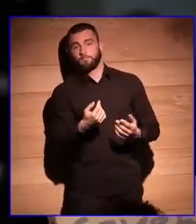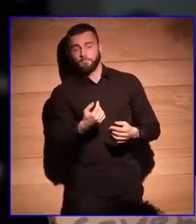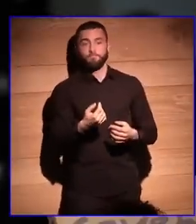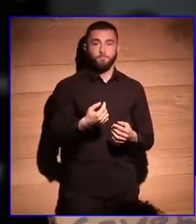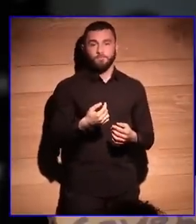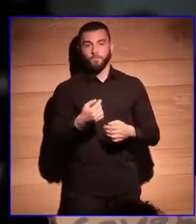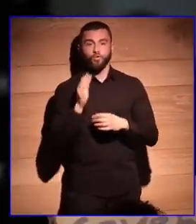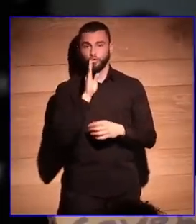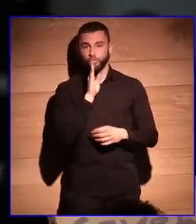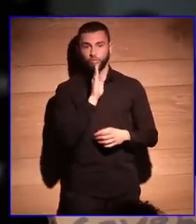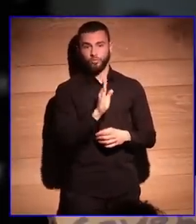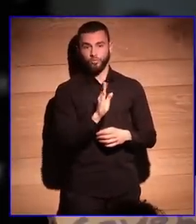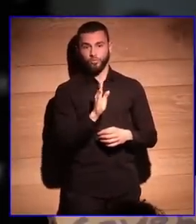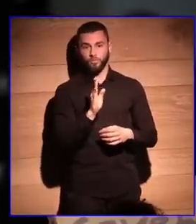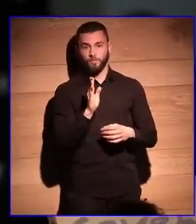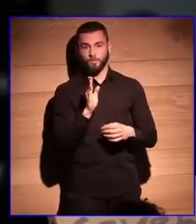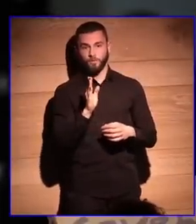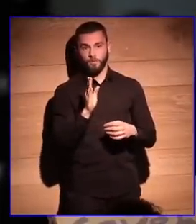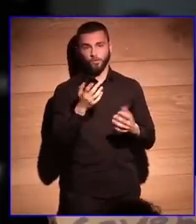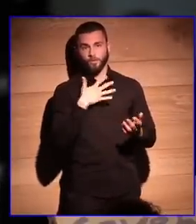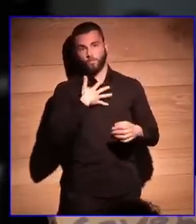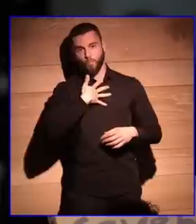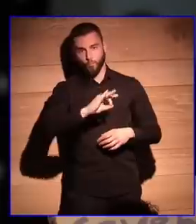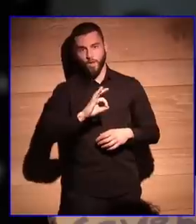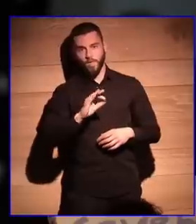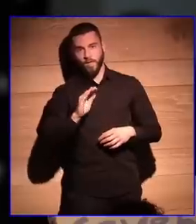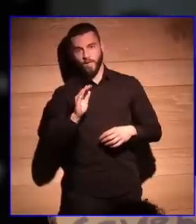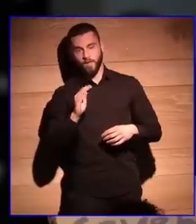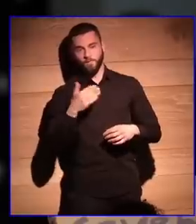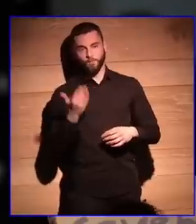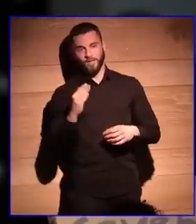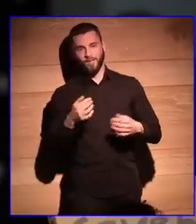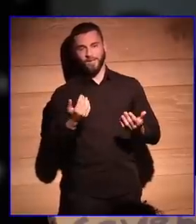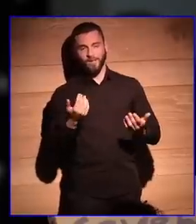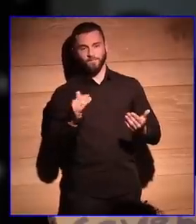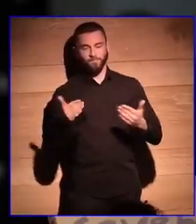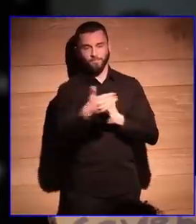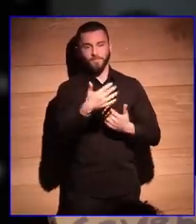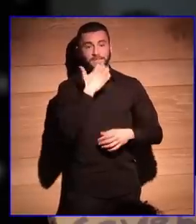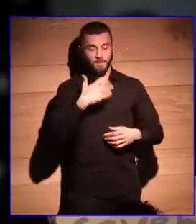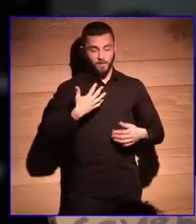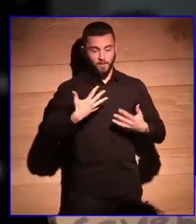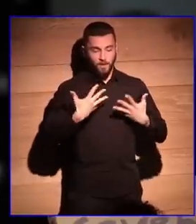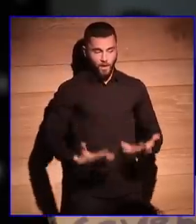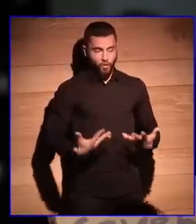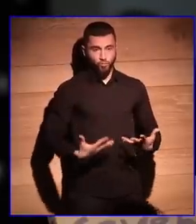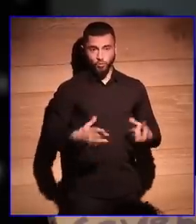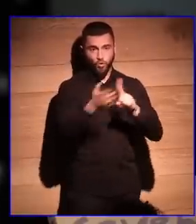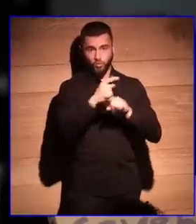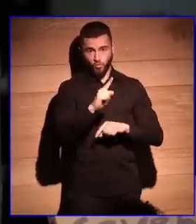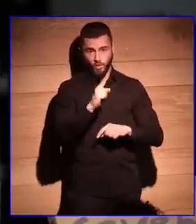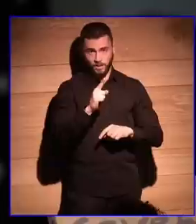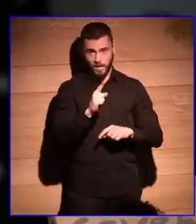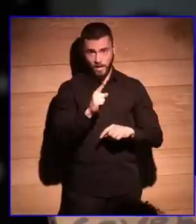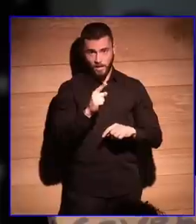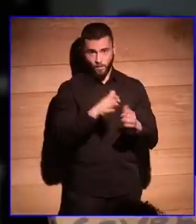pensar por sí solo puede trascender esas convenciones. Y muchas veces, cuando no encuentra precisamente satisfacción con esos estímulos